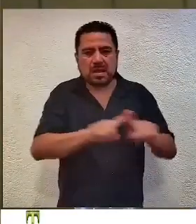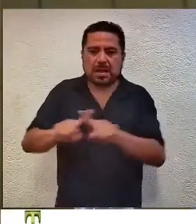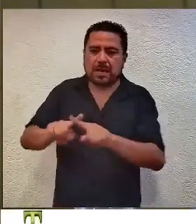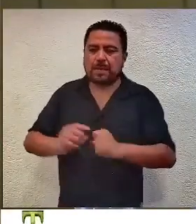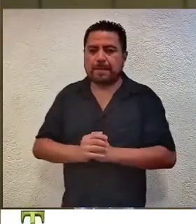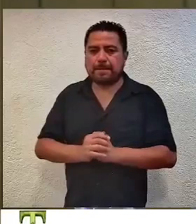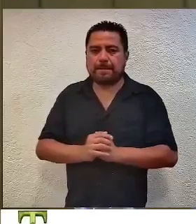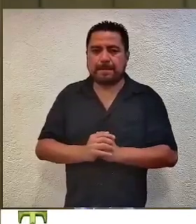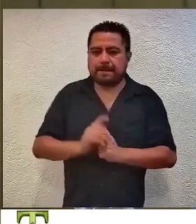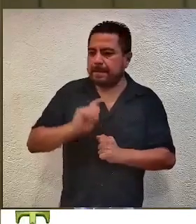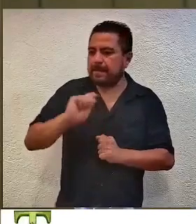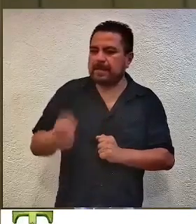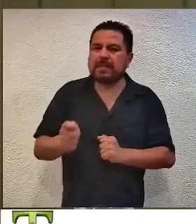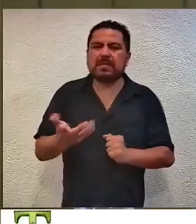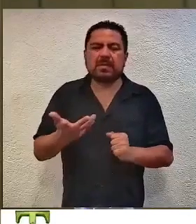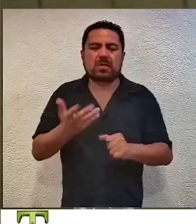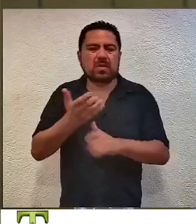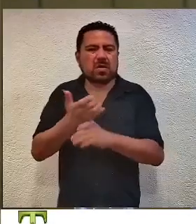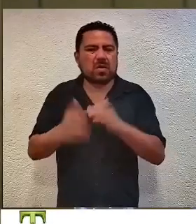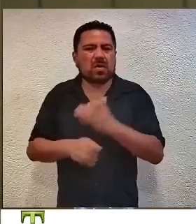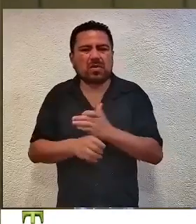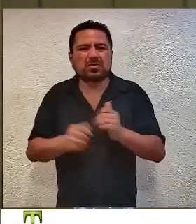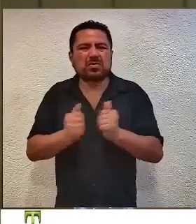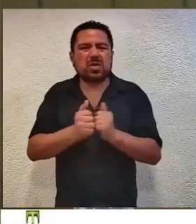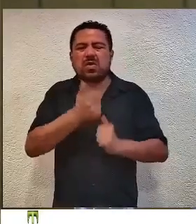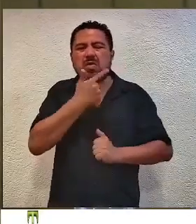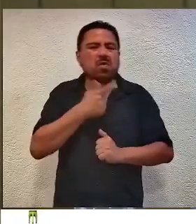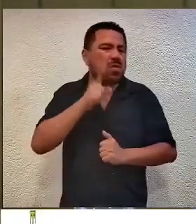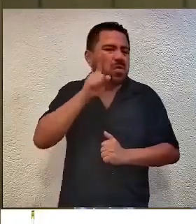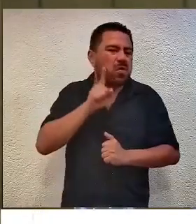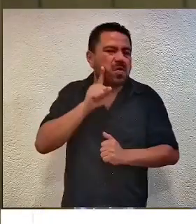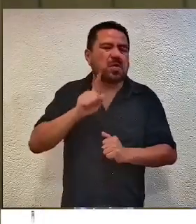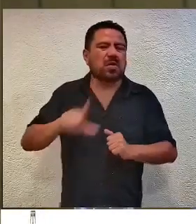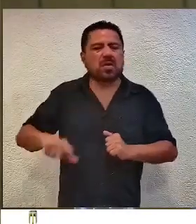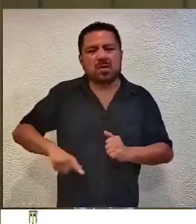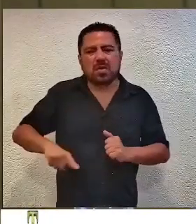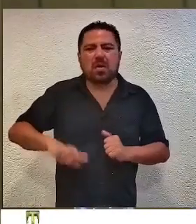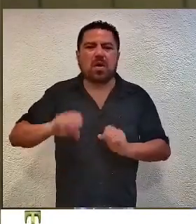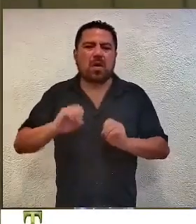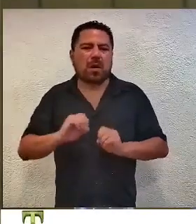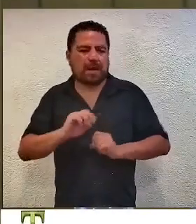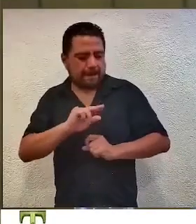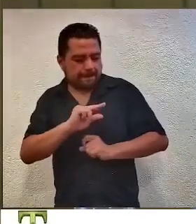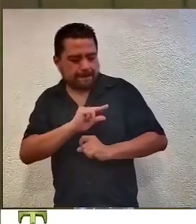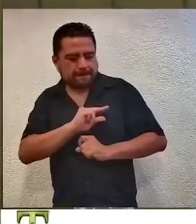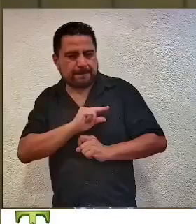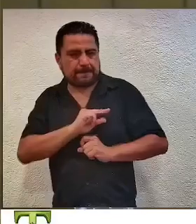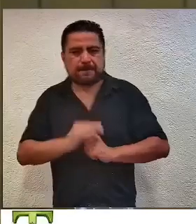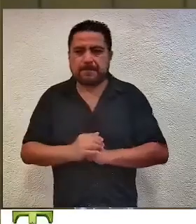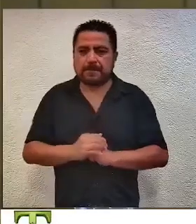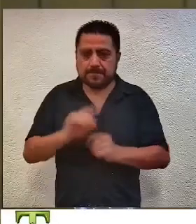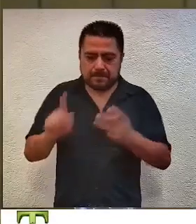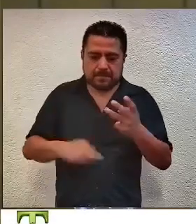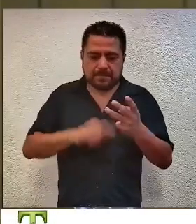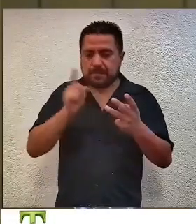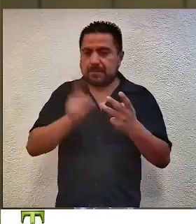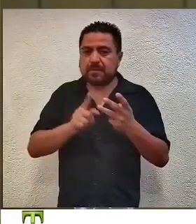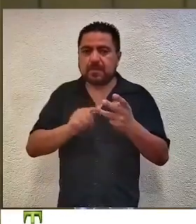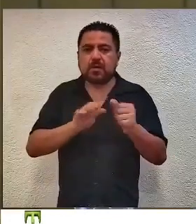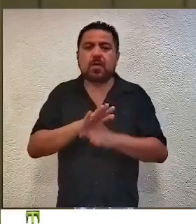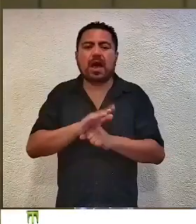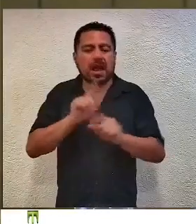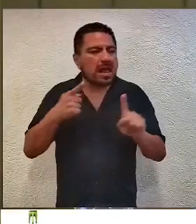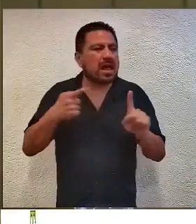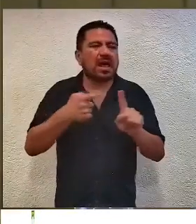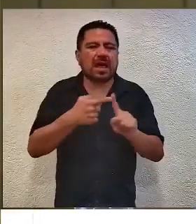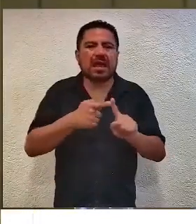que sean basadas en elementos de género en ámbitos públicos o privados. Y tercero, con el objeto